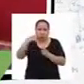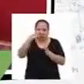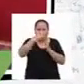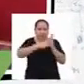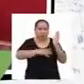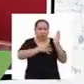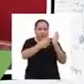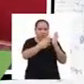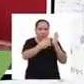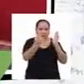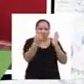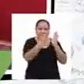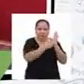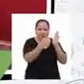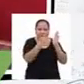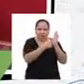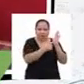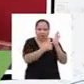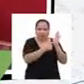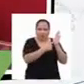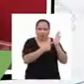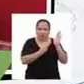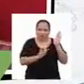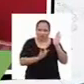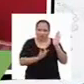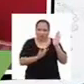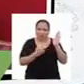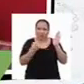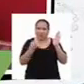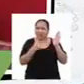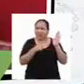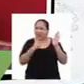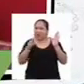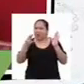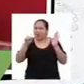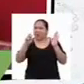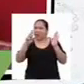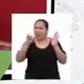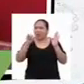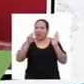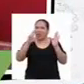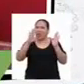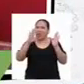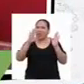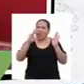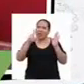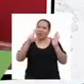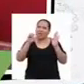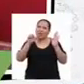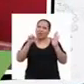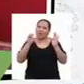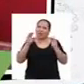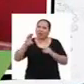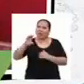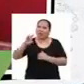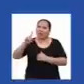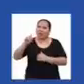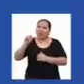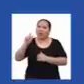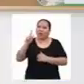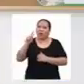elaborando una tabla de frecuencias para variables cualitativas?